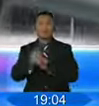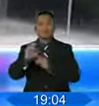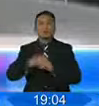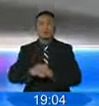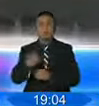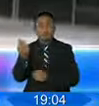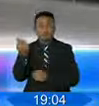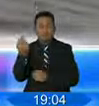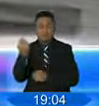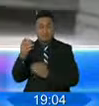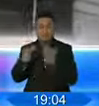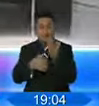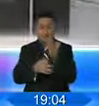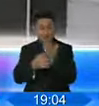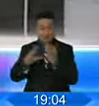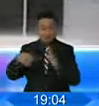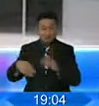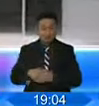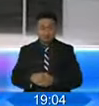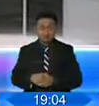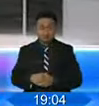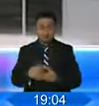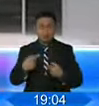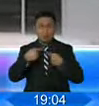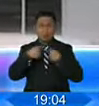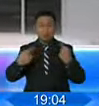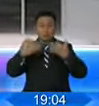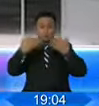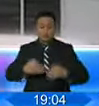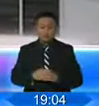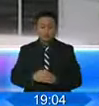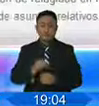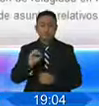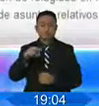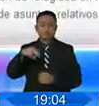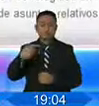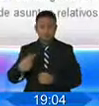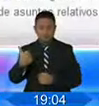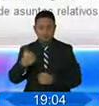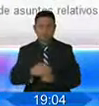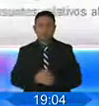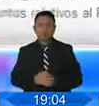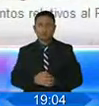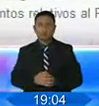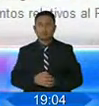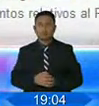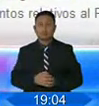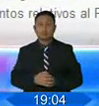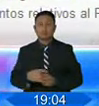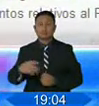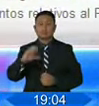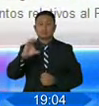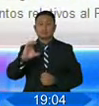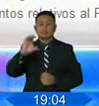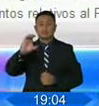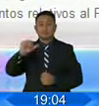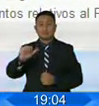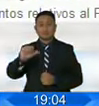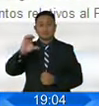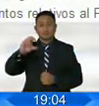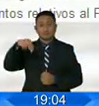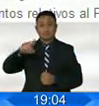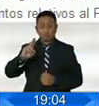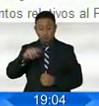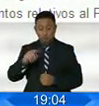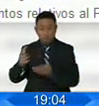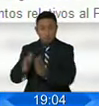en Petroecuador. Mediante un comunicado oficial, la ONG expresó: el ACNUR no recibe solicitudes de asilo o refugio,